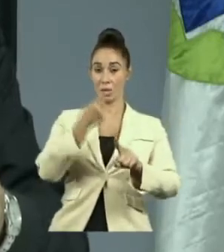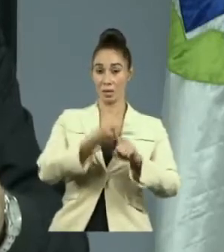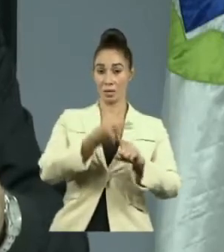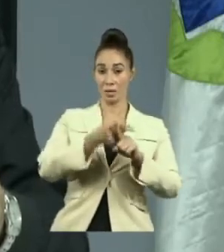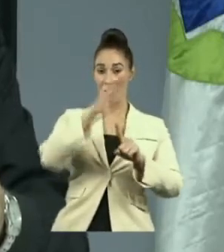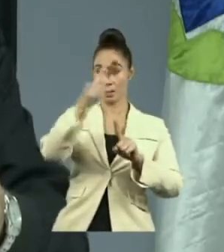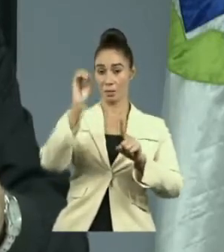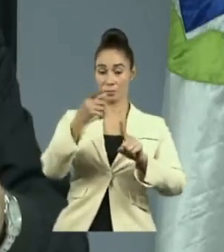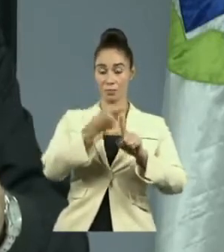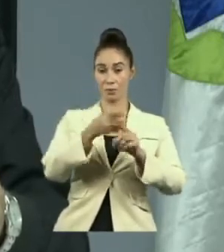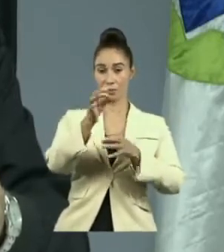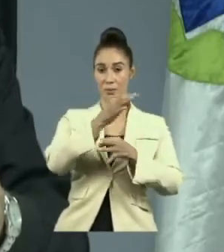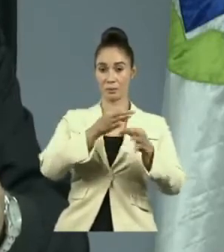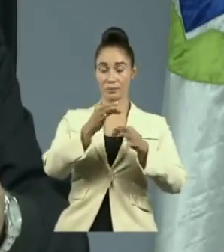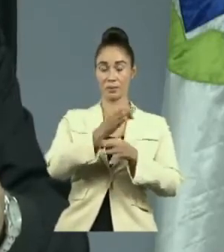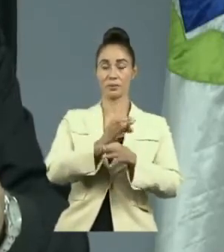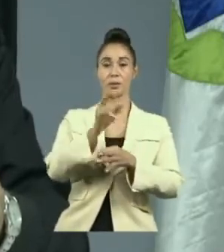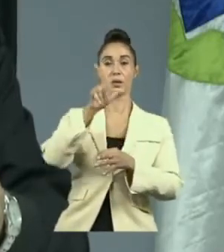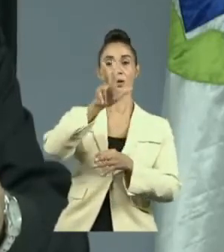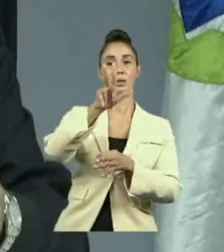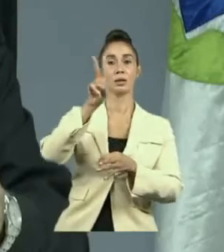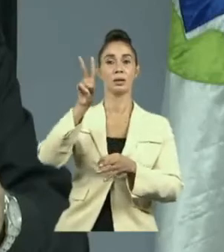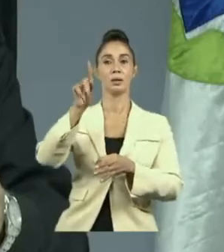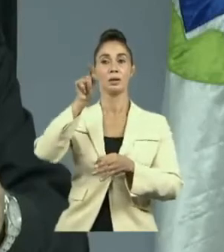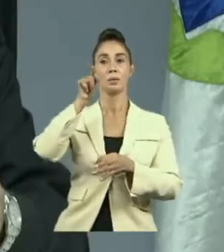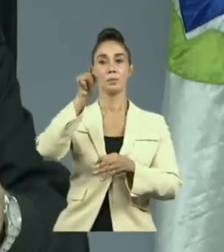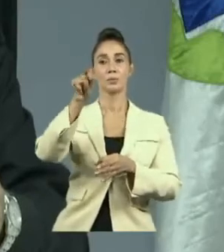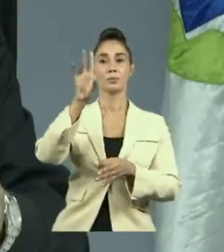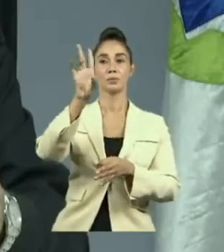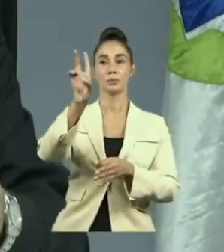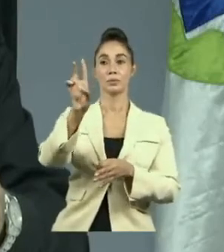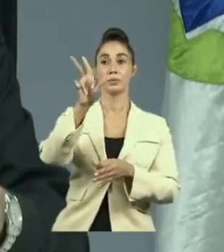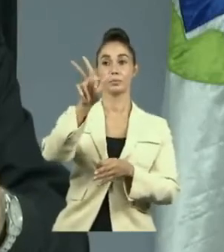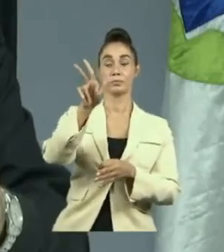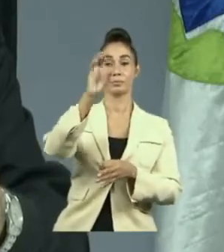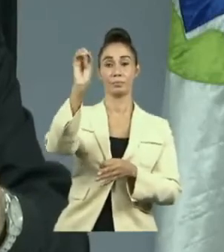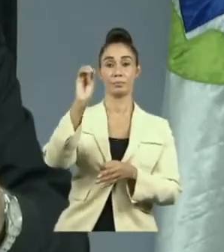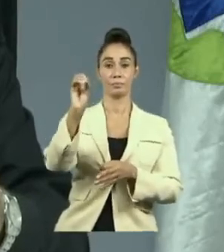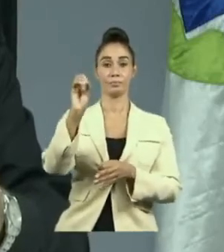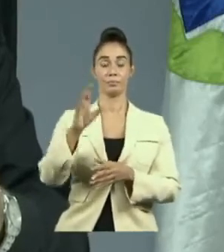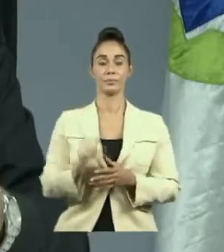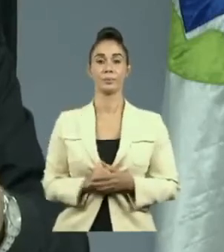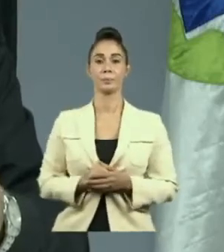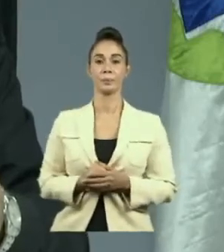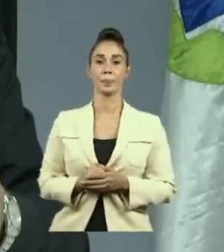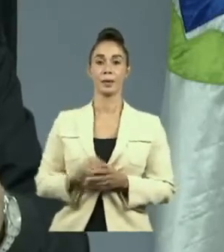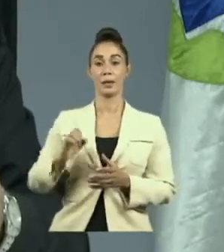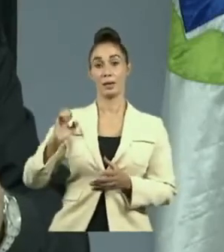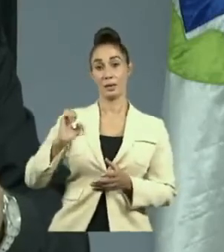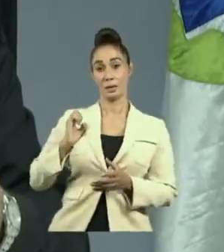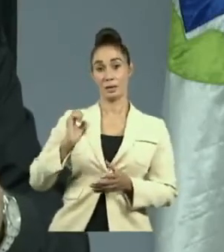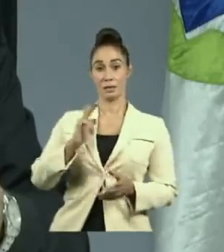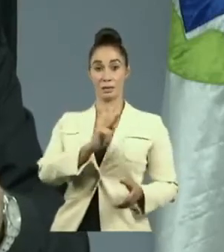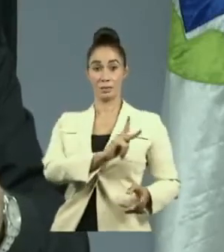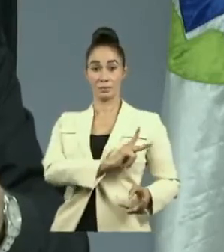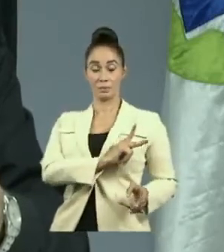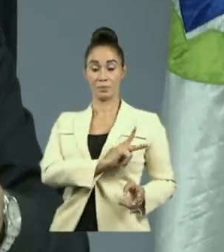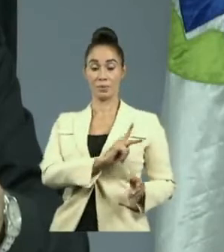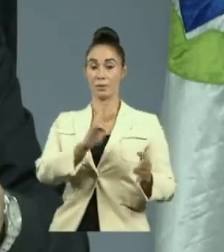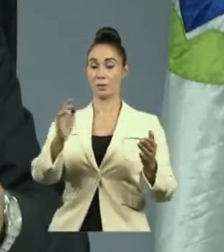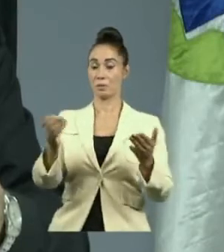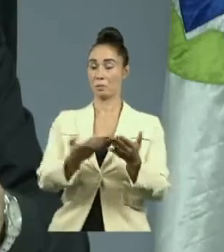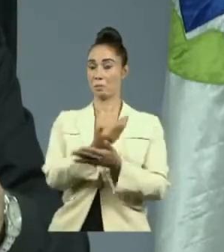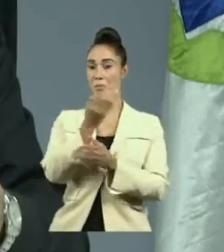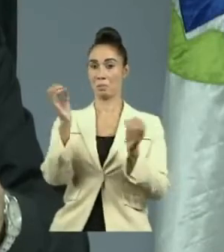de la provincia duarte 32 puntos 73 elías piña 0 caso